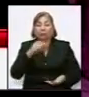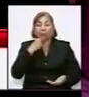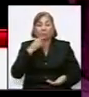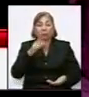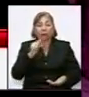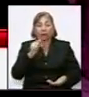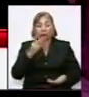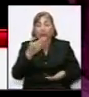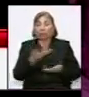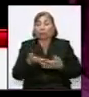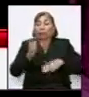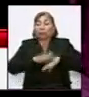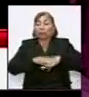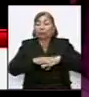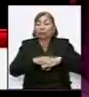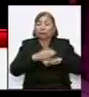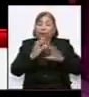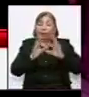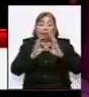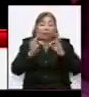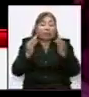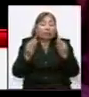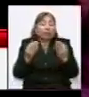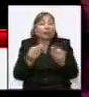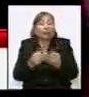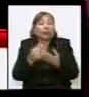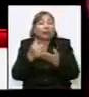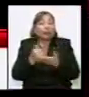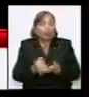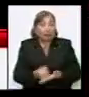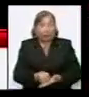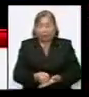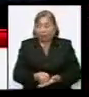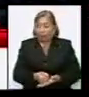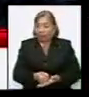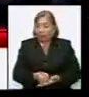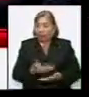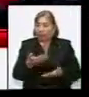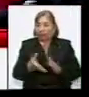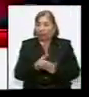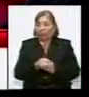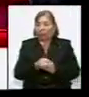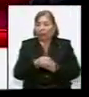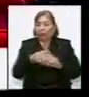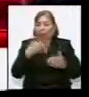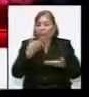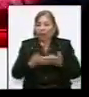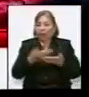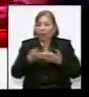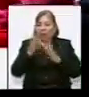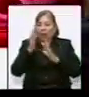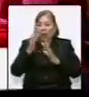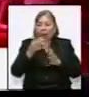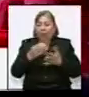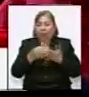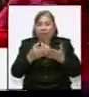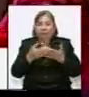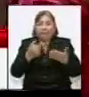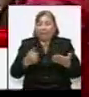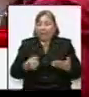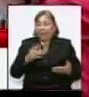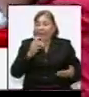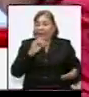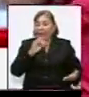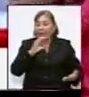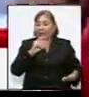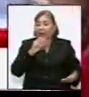respecto a la admisión de asistencia familiar colegas para salir a sustentar el siguiente predictamen el